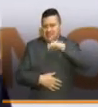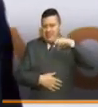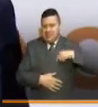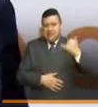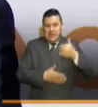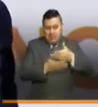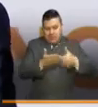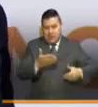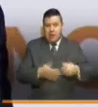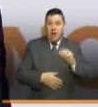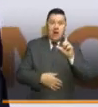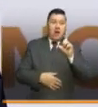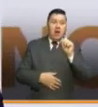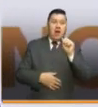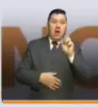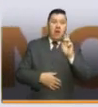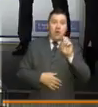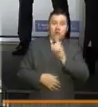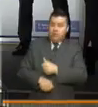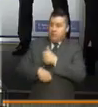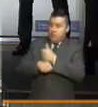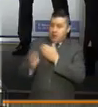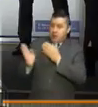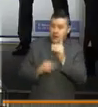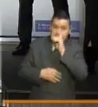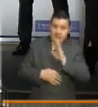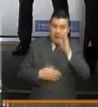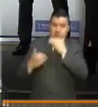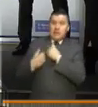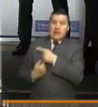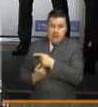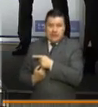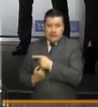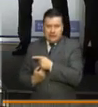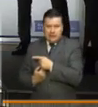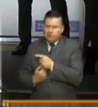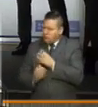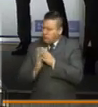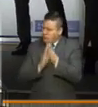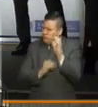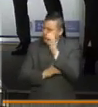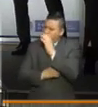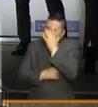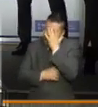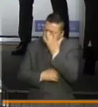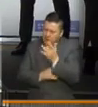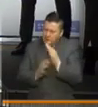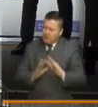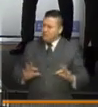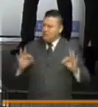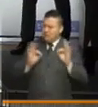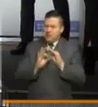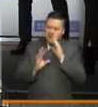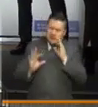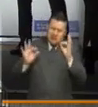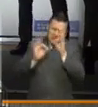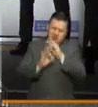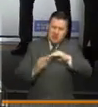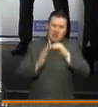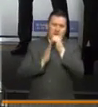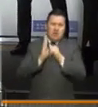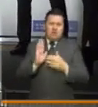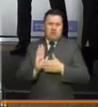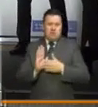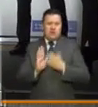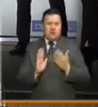este caso la obra de la directora desarrollo social de planeación nacional no quiere queremos que le cuente a los colombianos por qué es tan importante la focalización de este programa